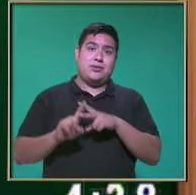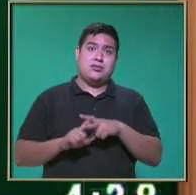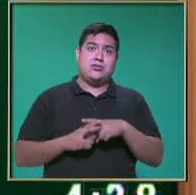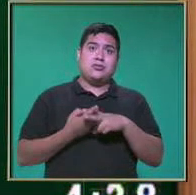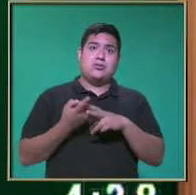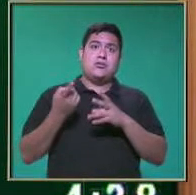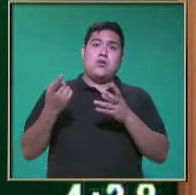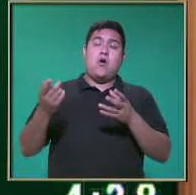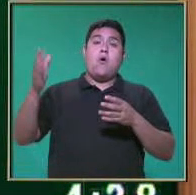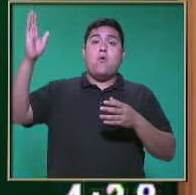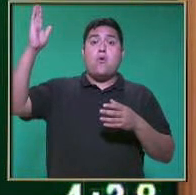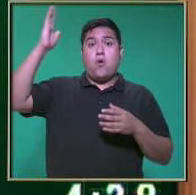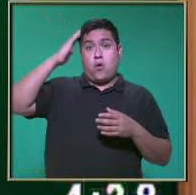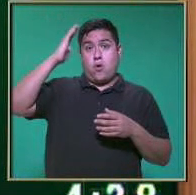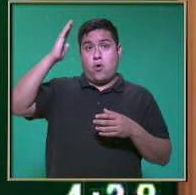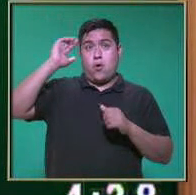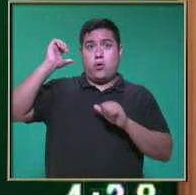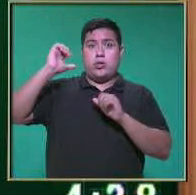un general